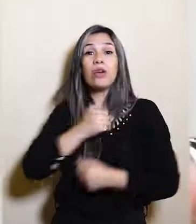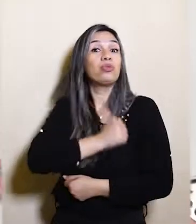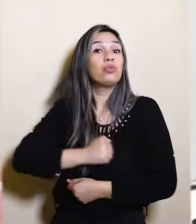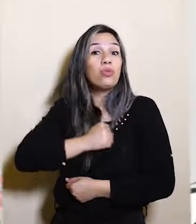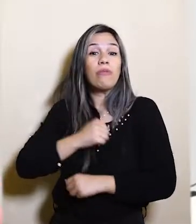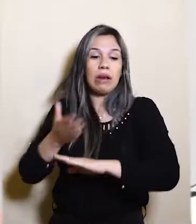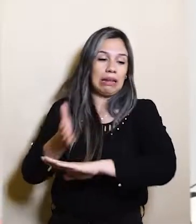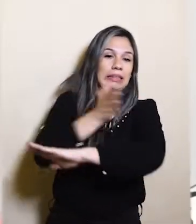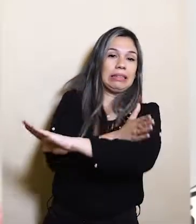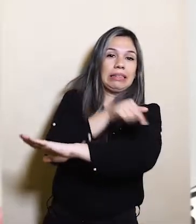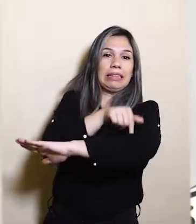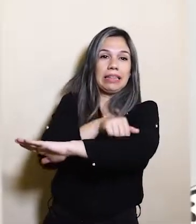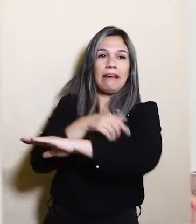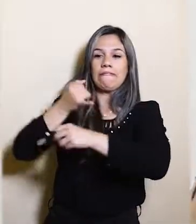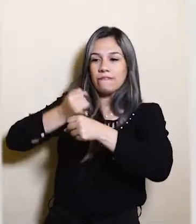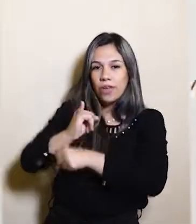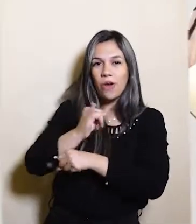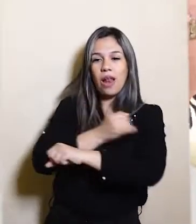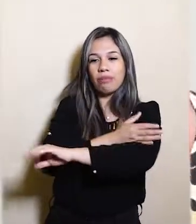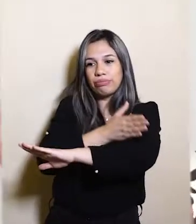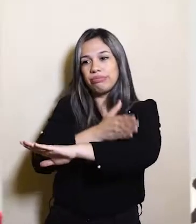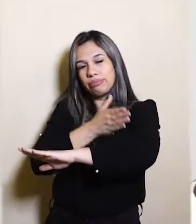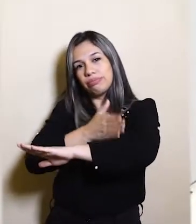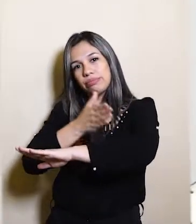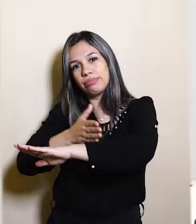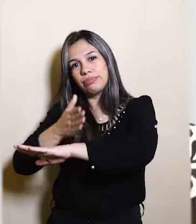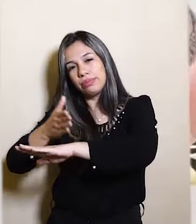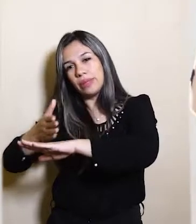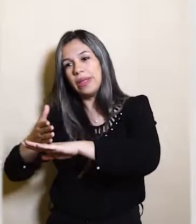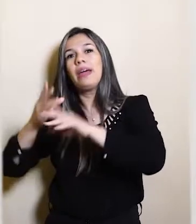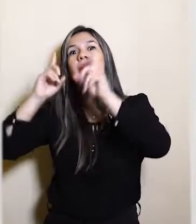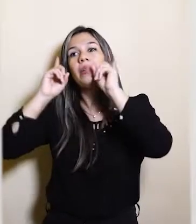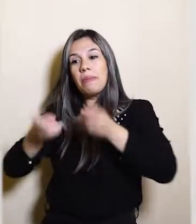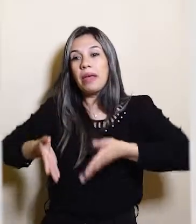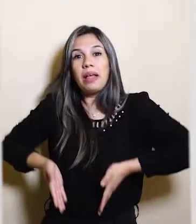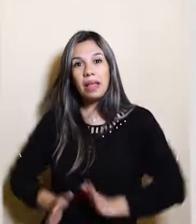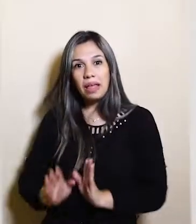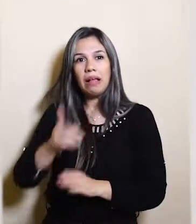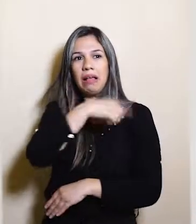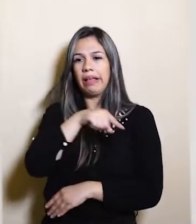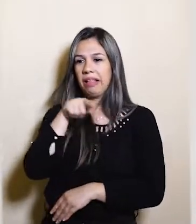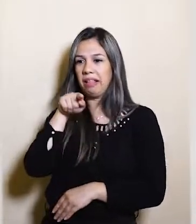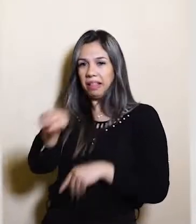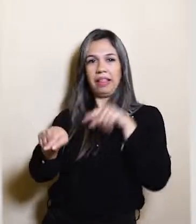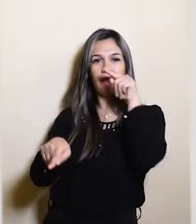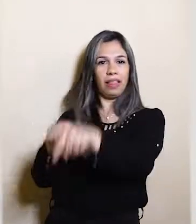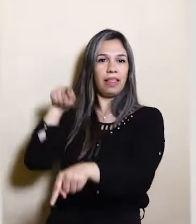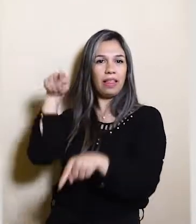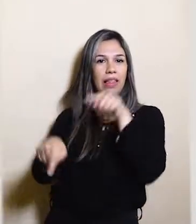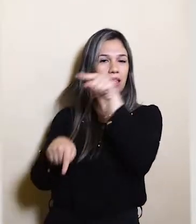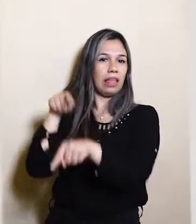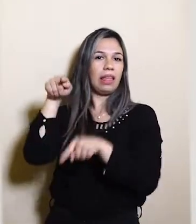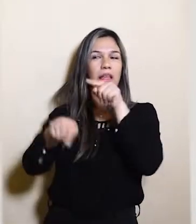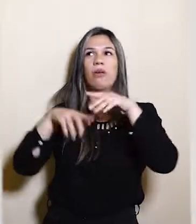probablemente de muchísima soledad, ¿verdad? Y de una violencia inconmensurable. Además llega el dedo acusador, Erika, y ahí es donde